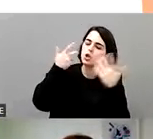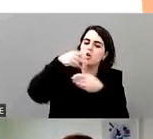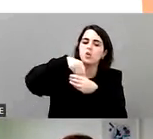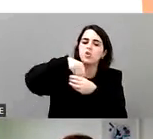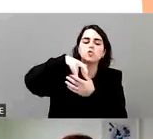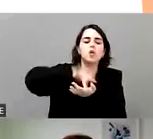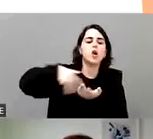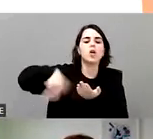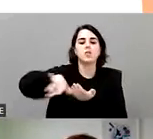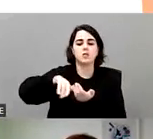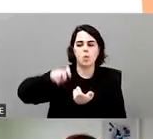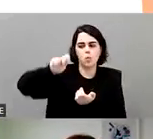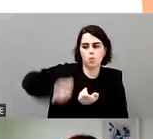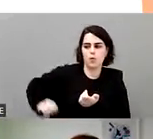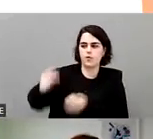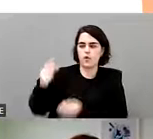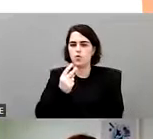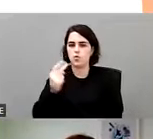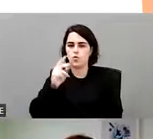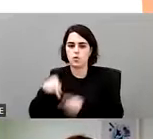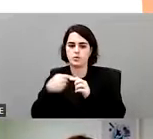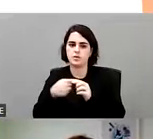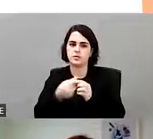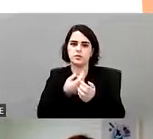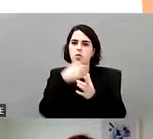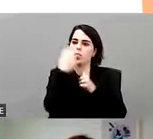las profesionales para poder poner los pictogramas.